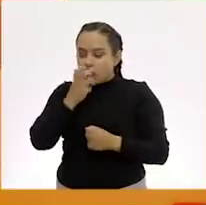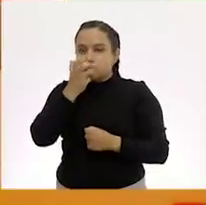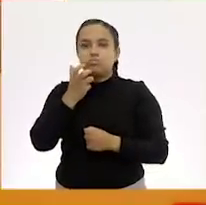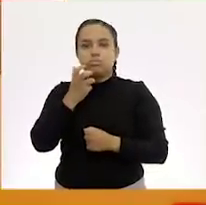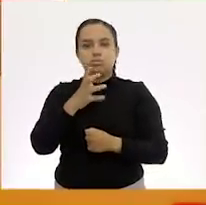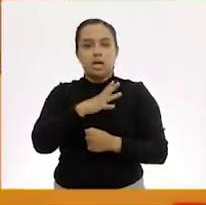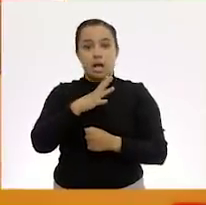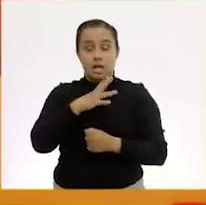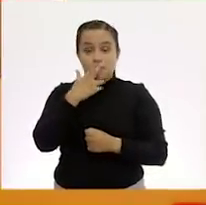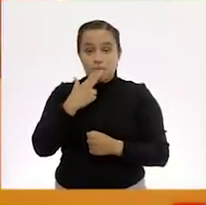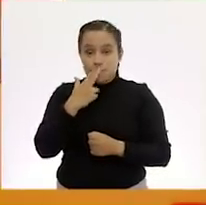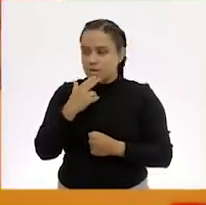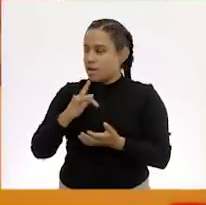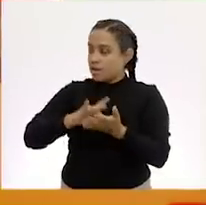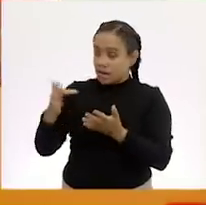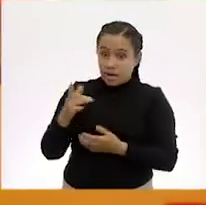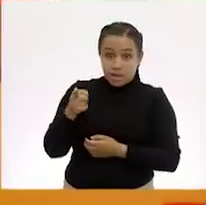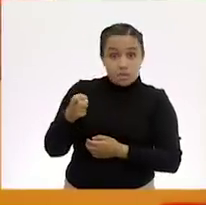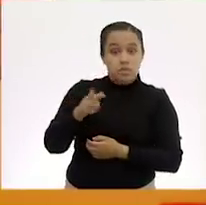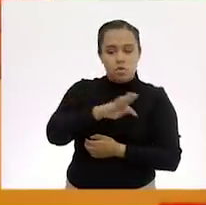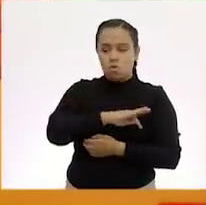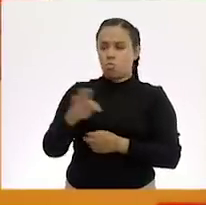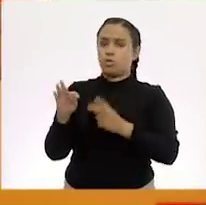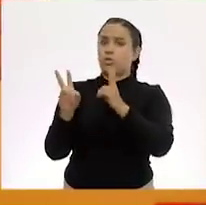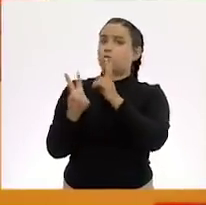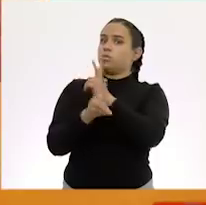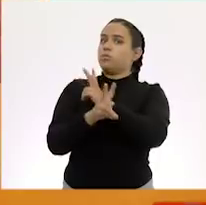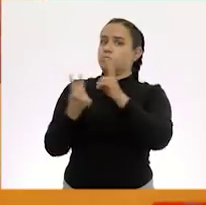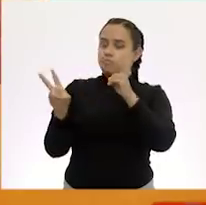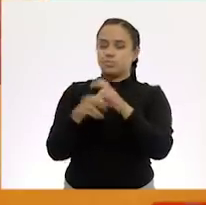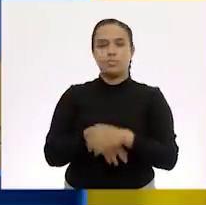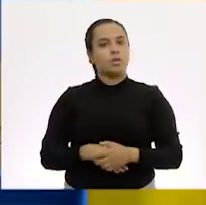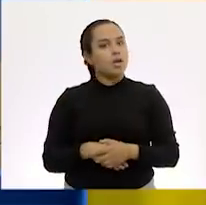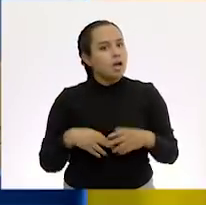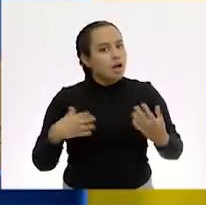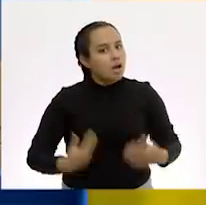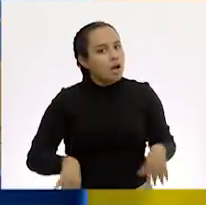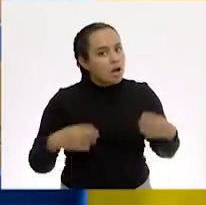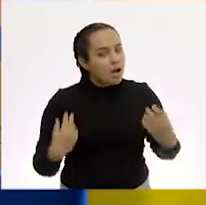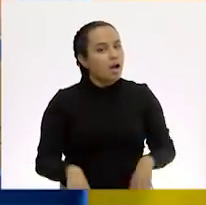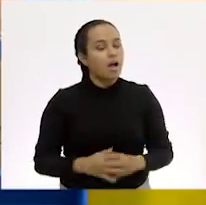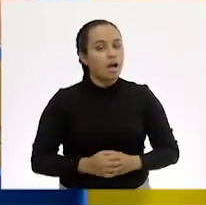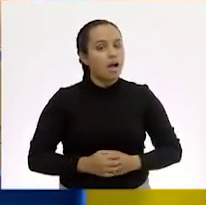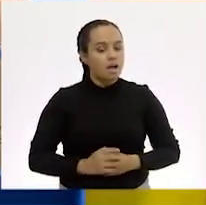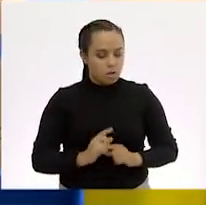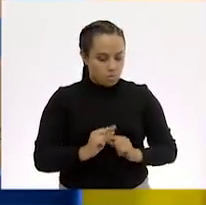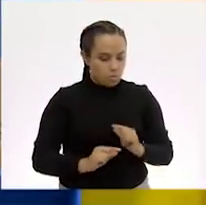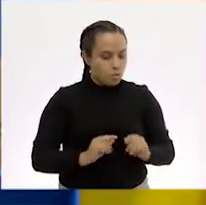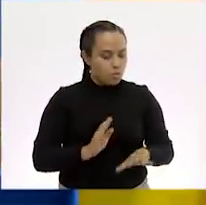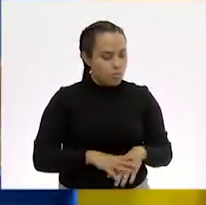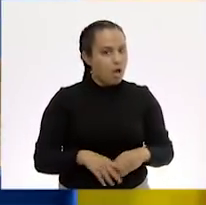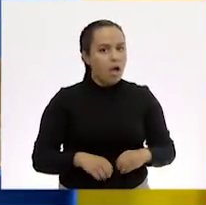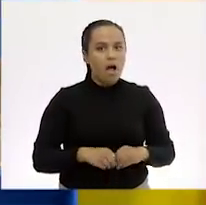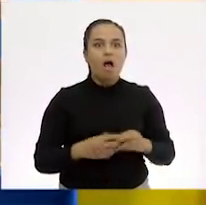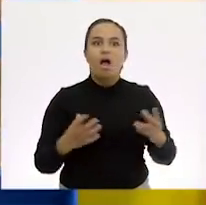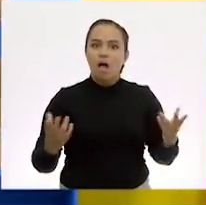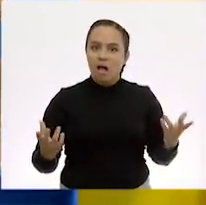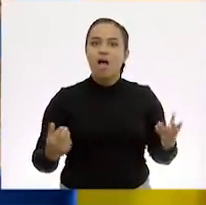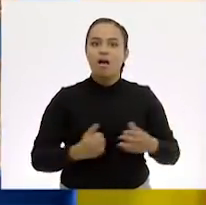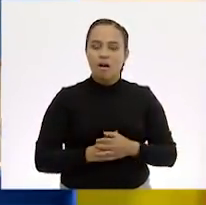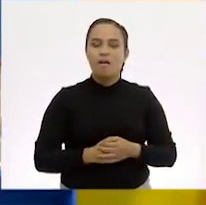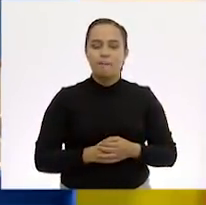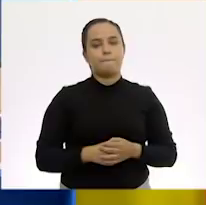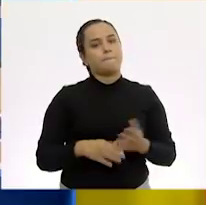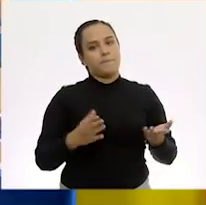verdad? y bueno, gracias a ellas podemos respirar. ¡Guau! Entonces ya todo va quedando un poco más claro, porque Sí, ya decíamos, quedó un poquito